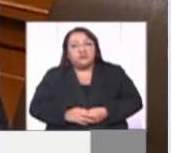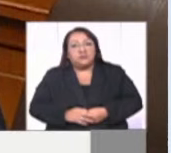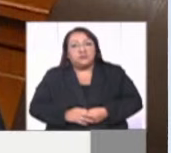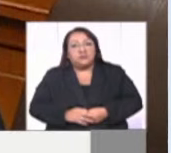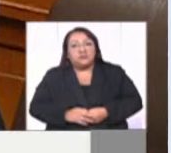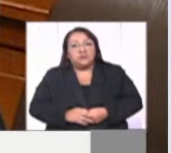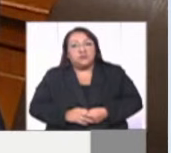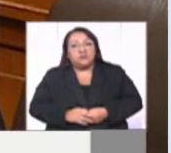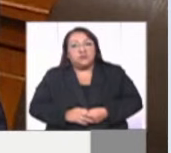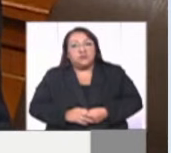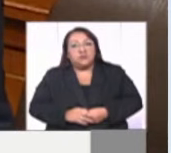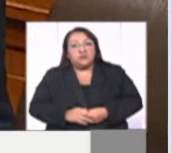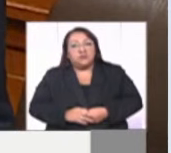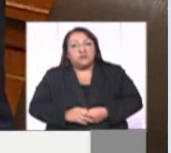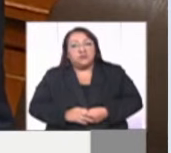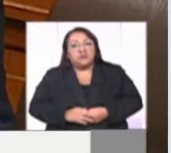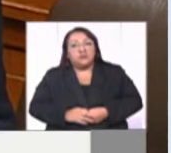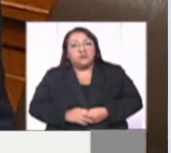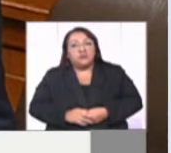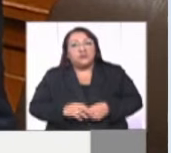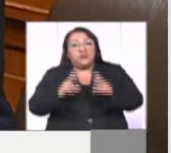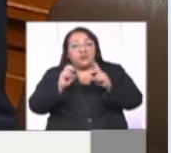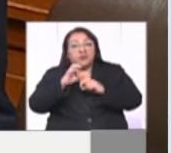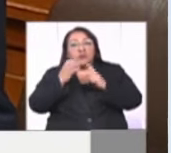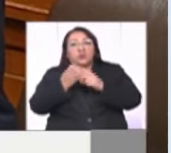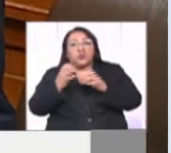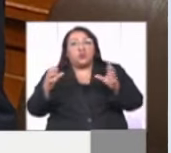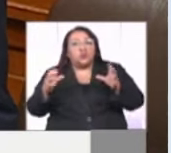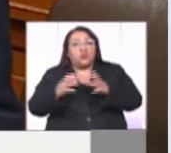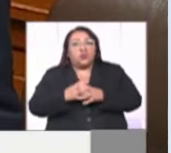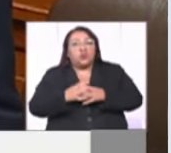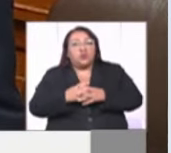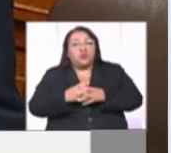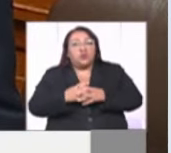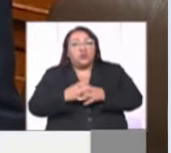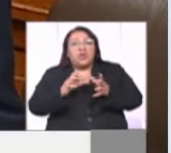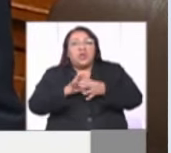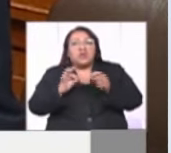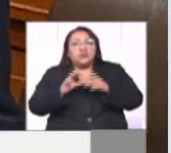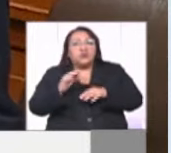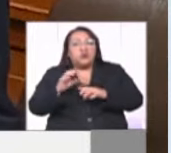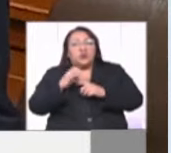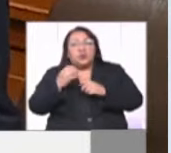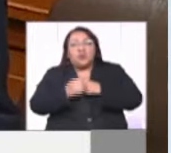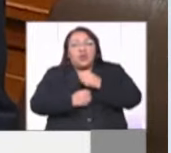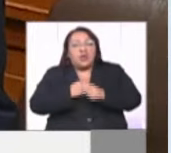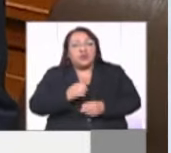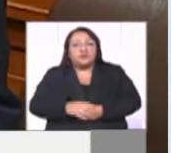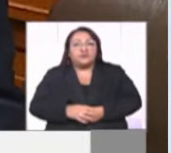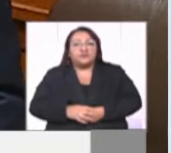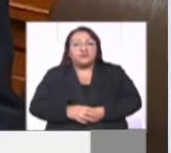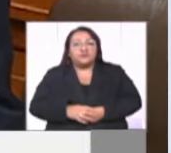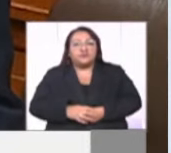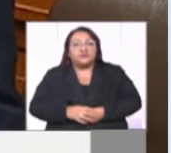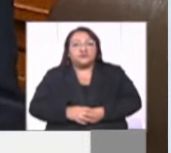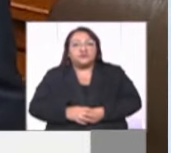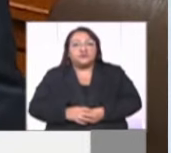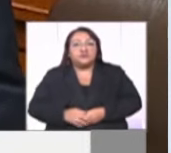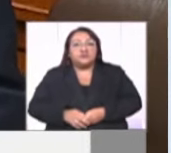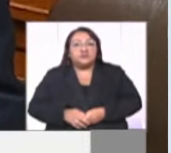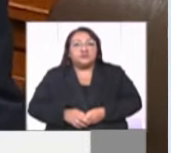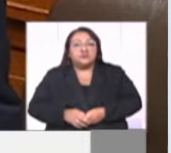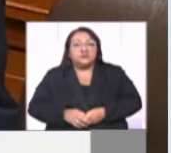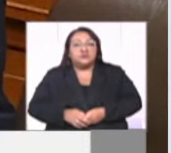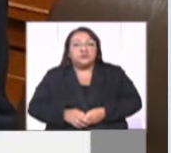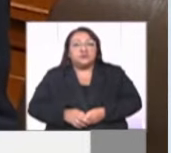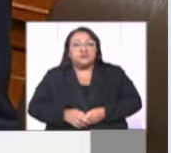eminentemente de economía, de cultura arqueológica e histórica del pueblo del Perú, al igual que